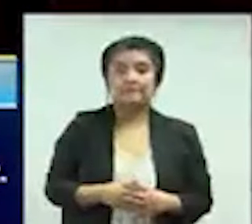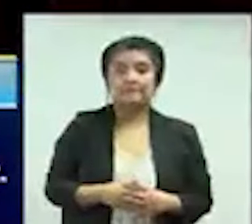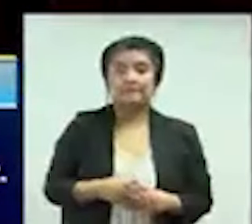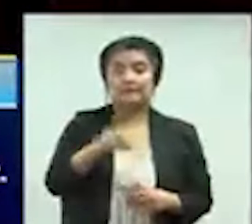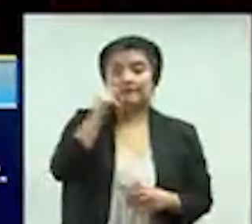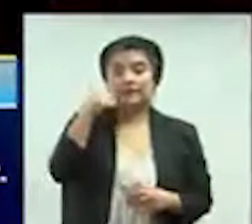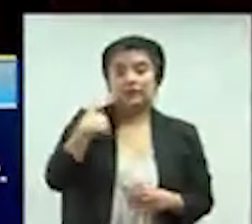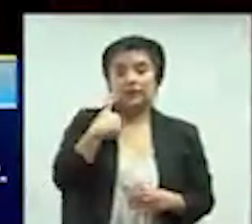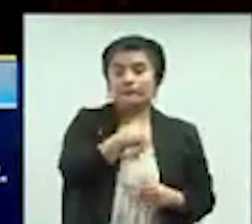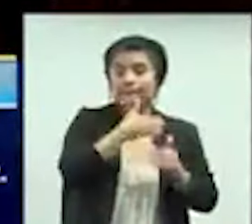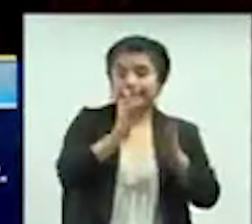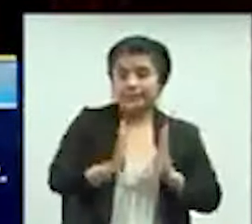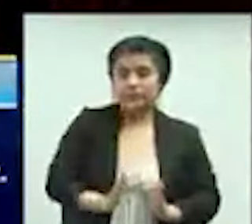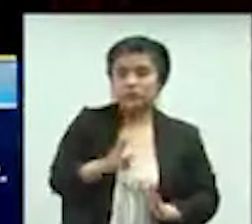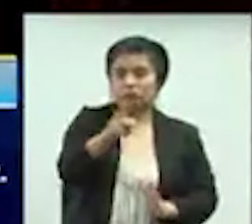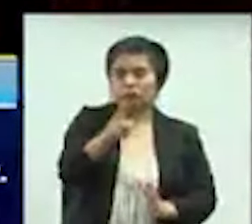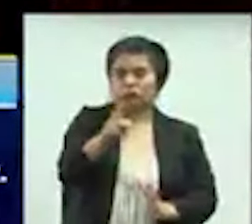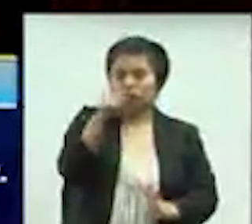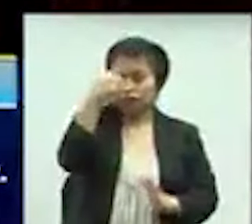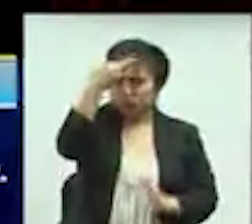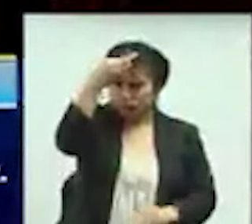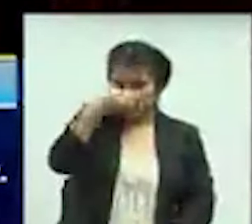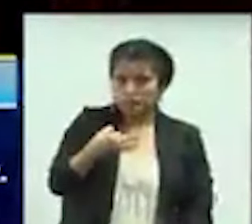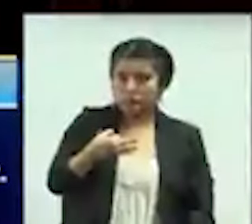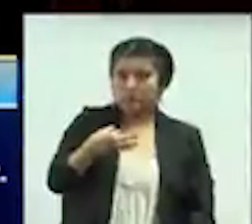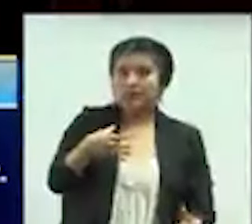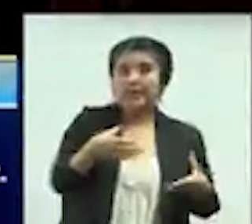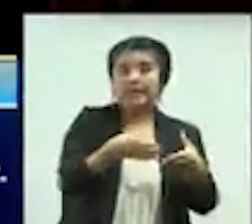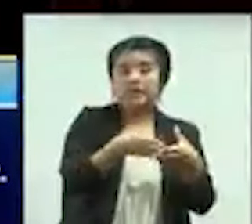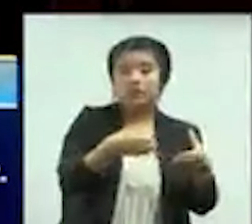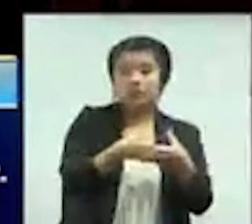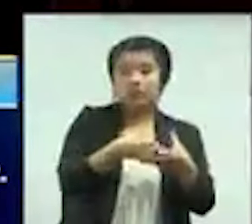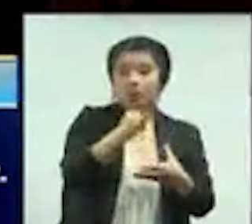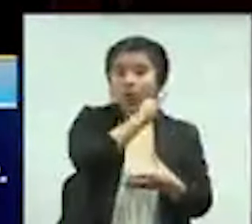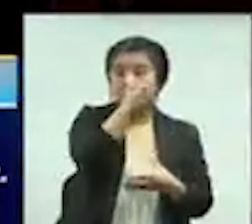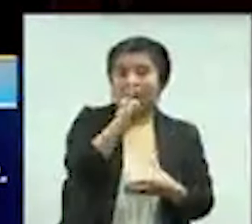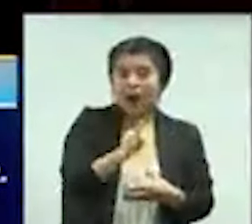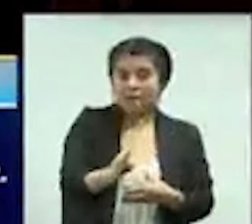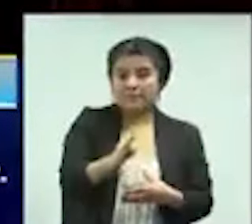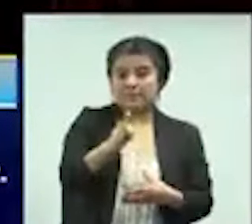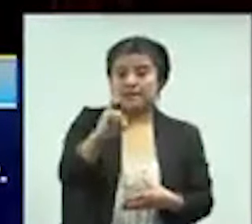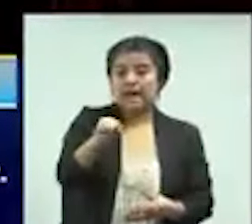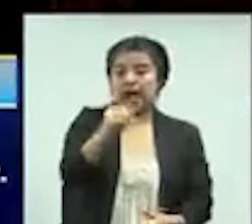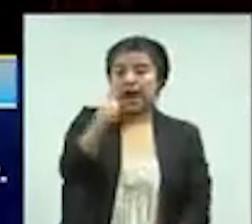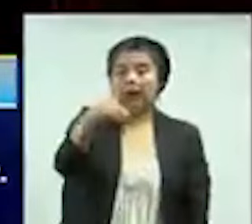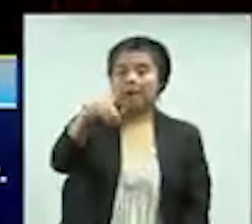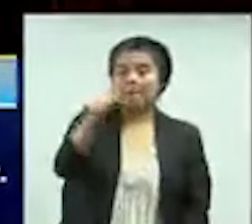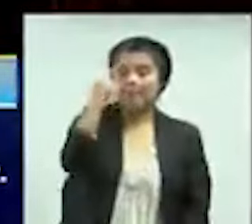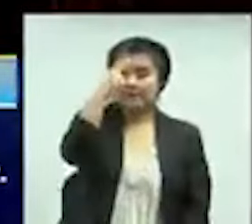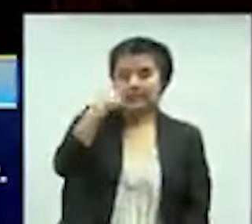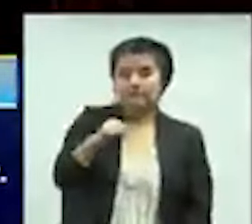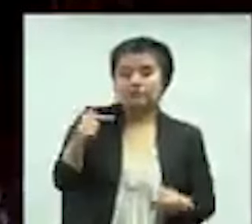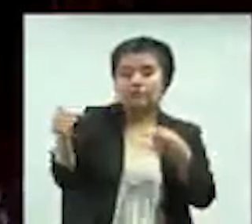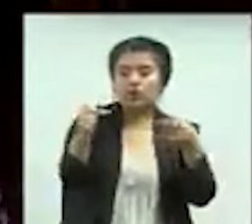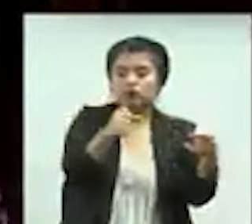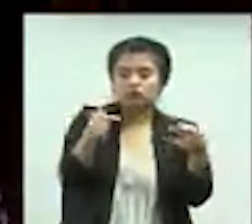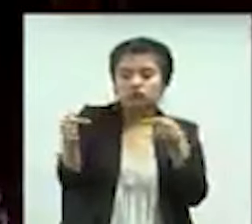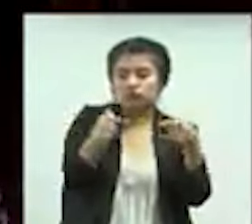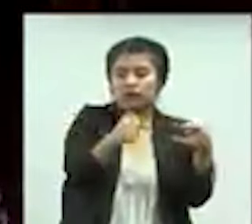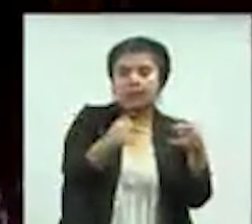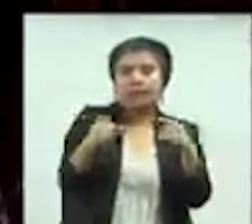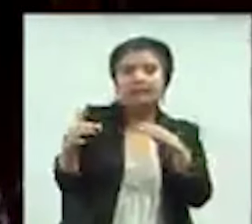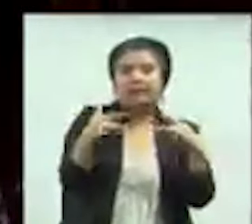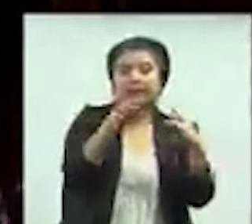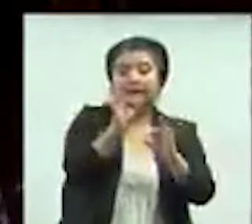Señor ministro, ¿considera usted que el grupo Hamás es una organización terrorista o